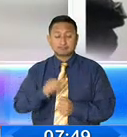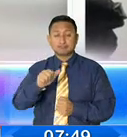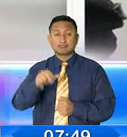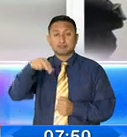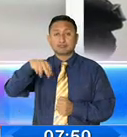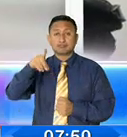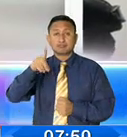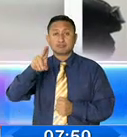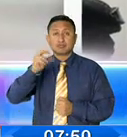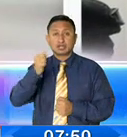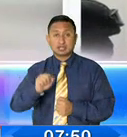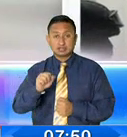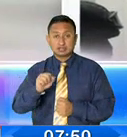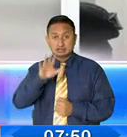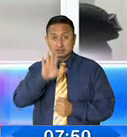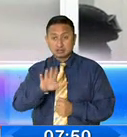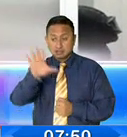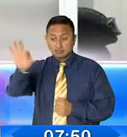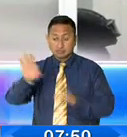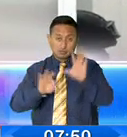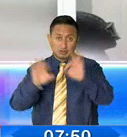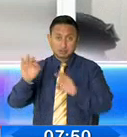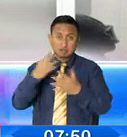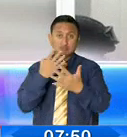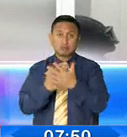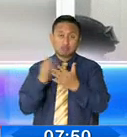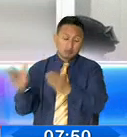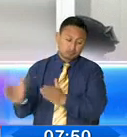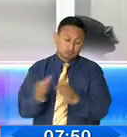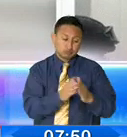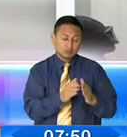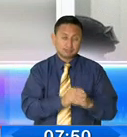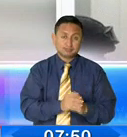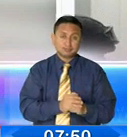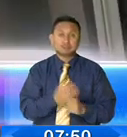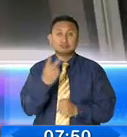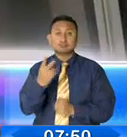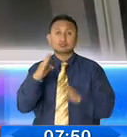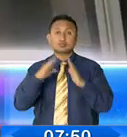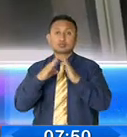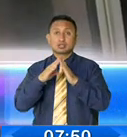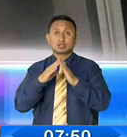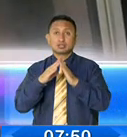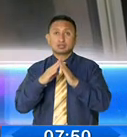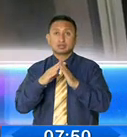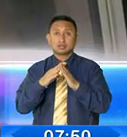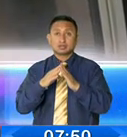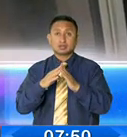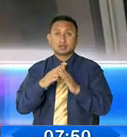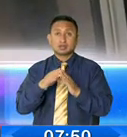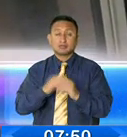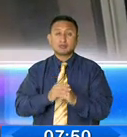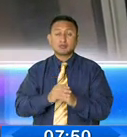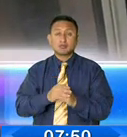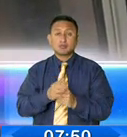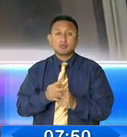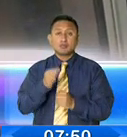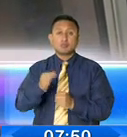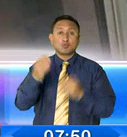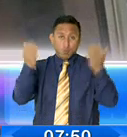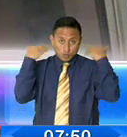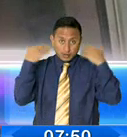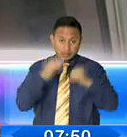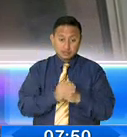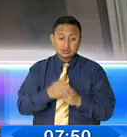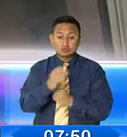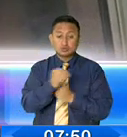fueron detenidos en los allanamientos realizados a dos viviendas en Puerto Azul y en unas oficinas localizadas